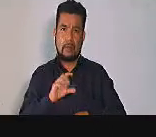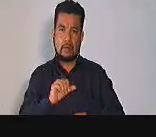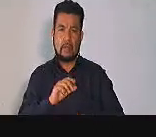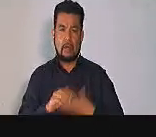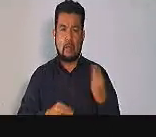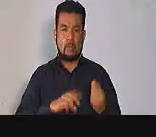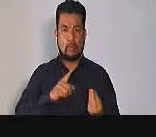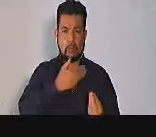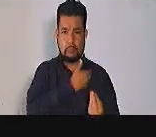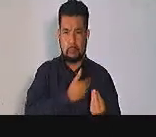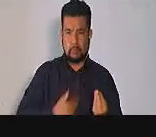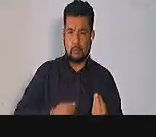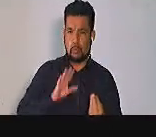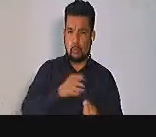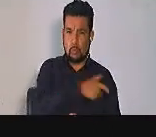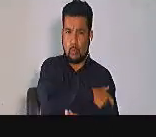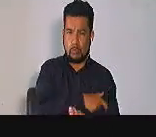preside?